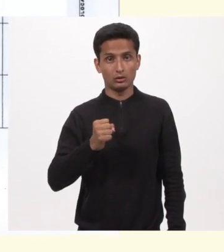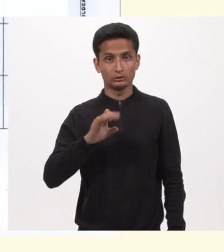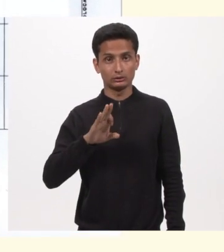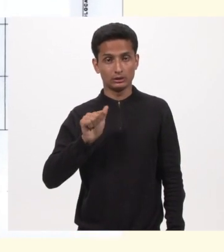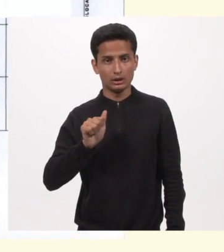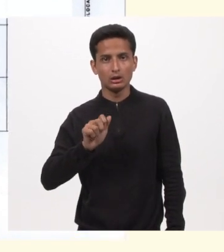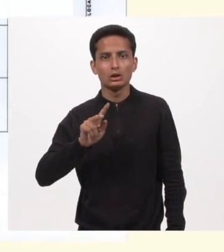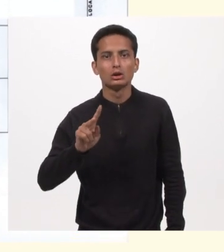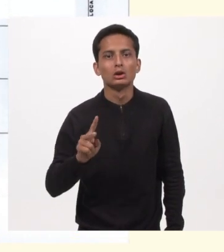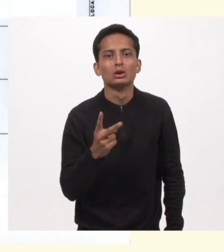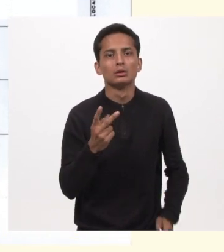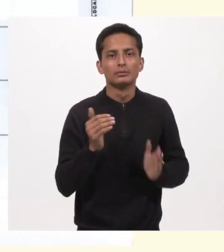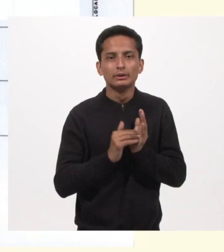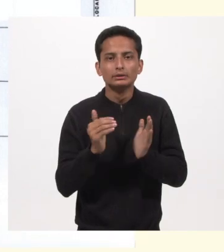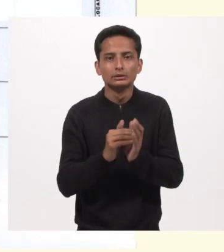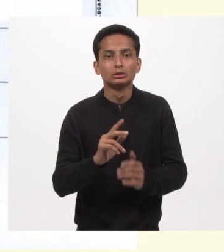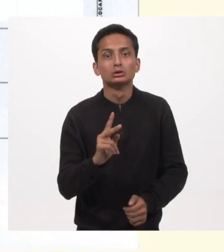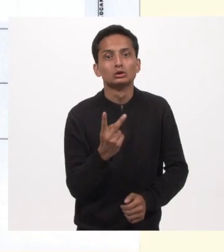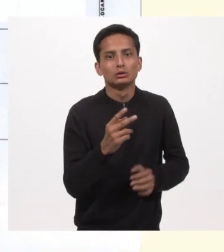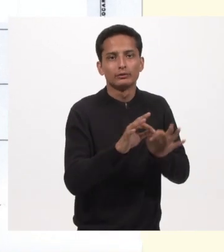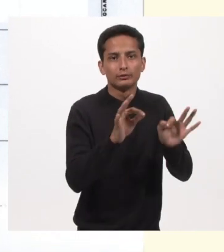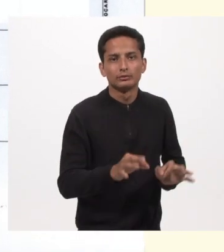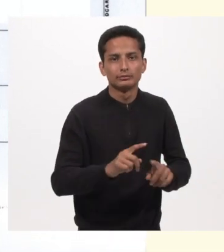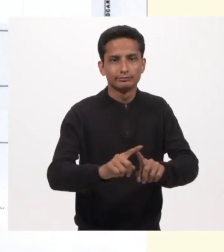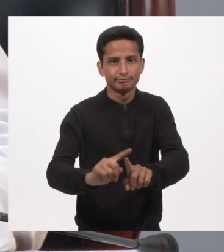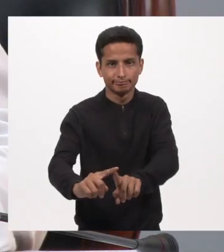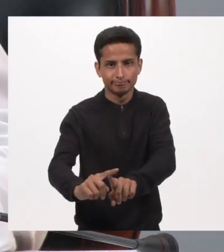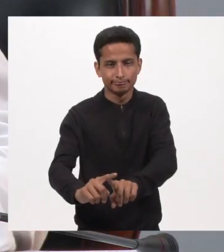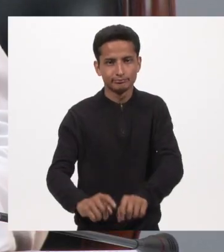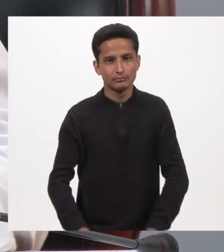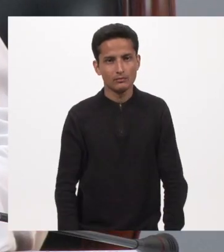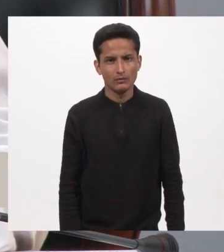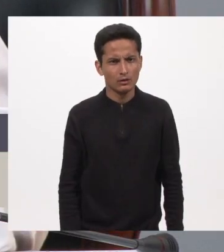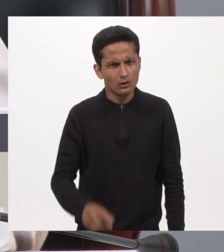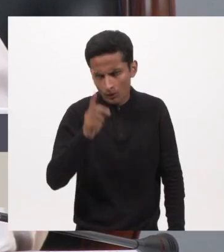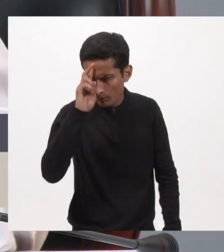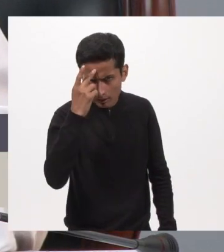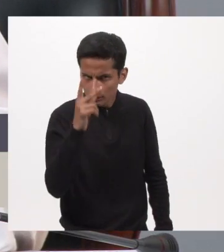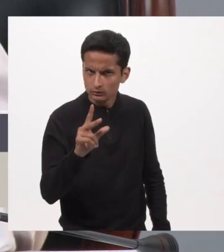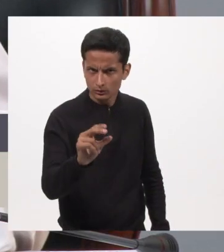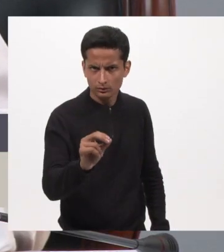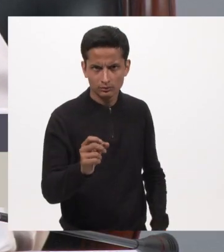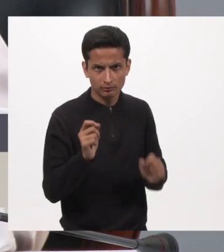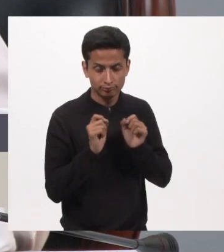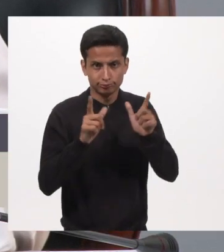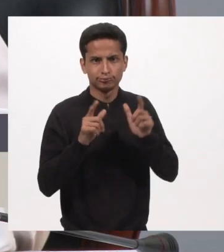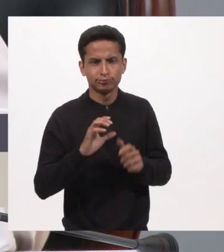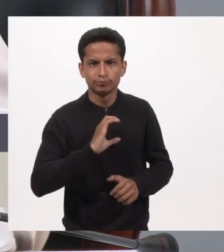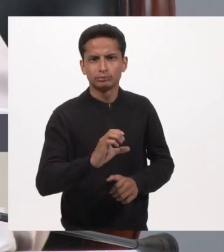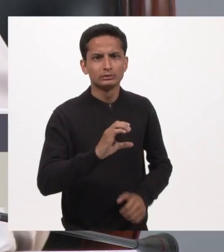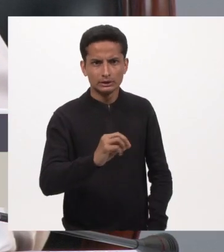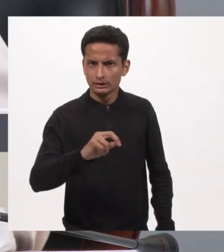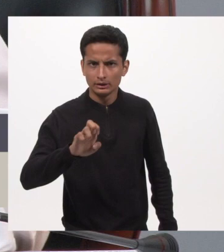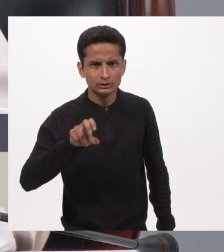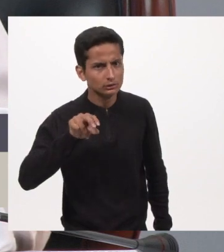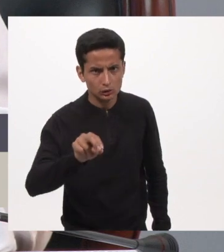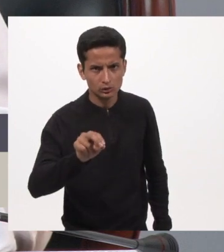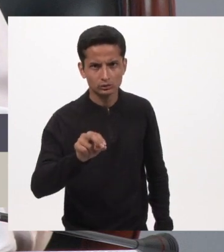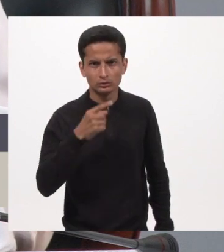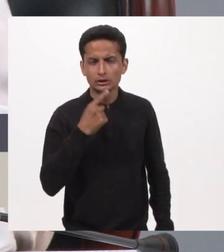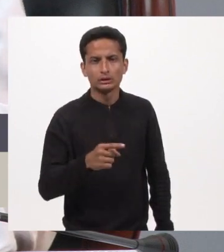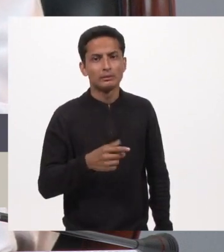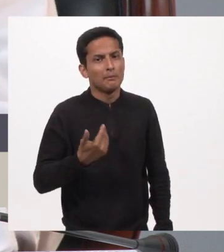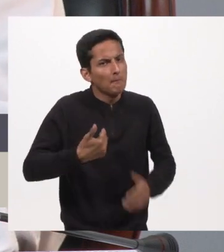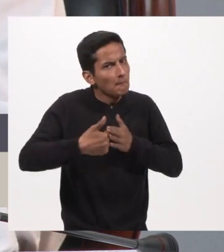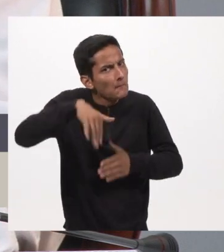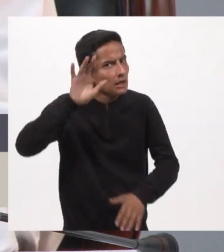firma 2 veces en 2 formularios diferentes. No engañen a la ciudadanía, no sorprendan al Consejo Nacional Electoral, no nos vengan